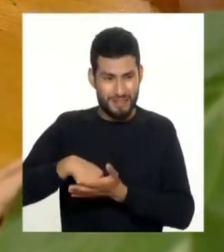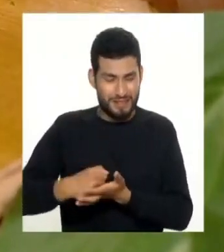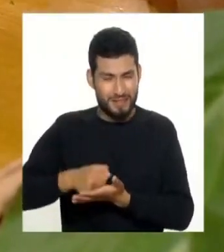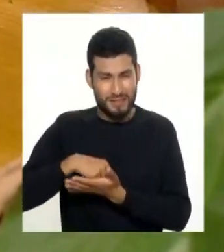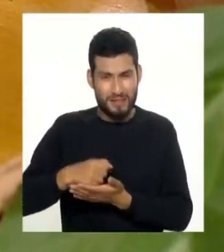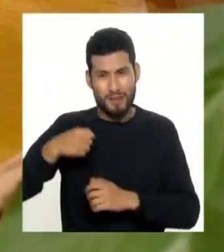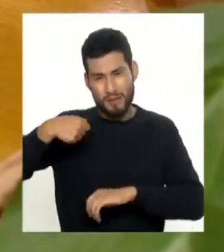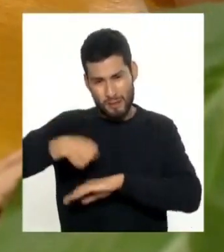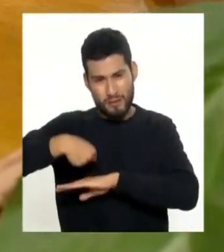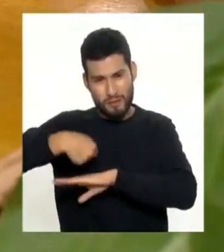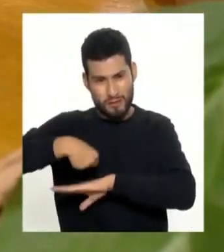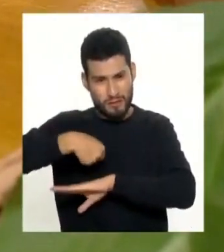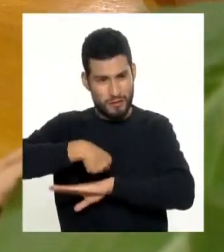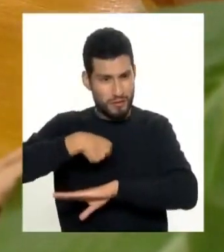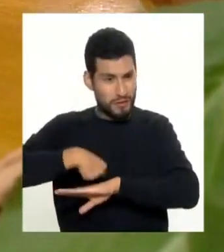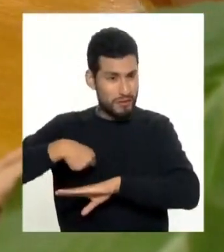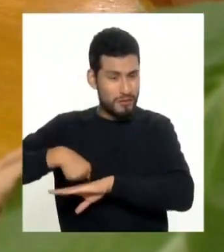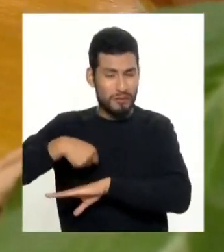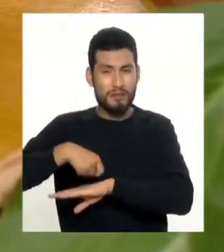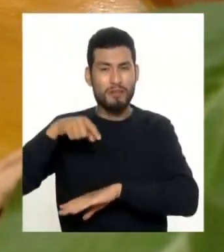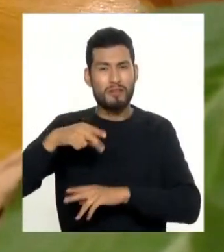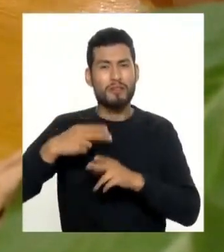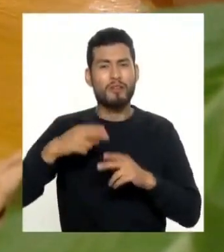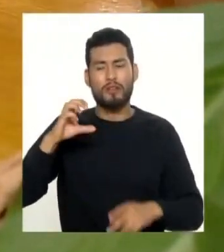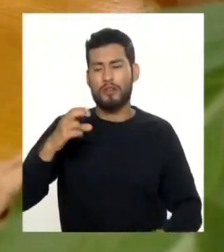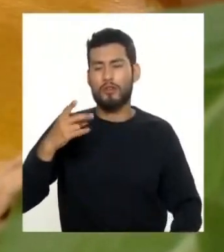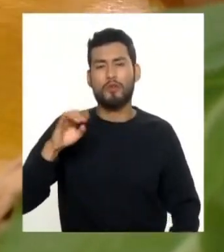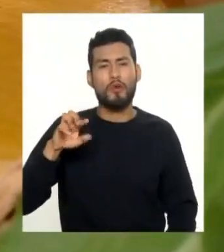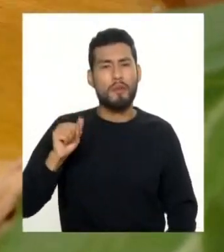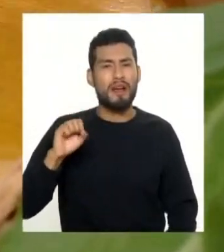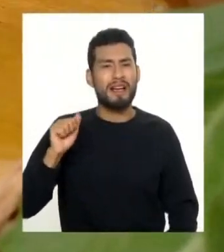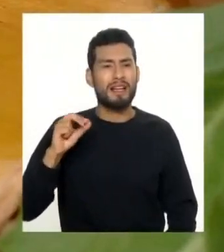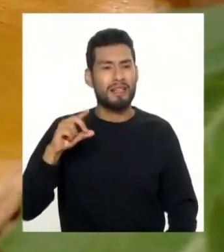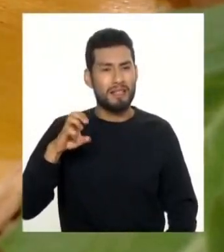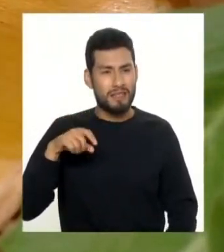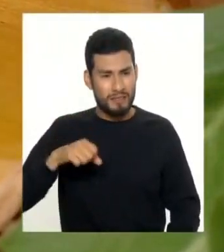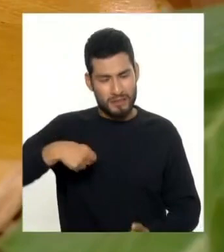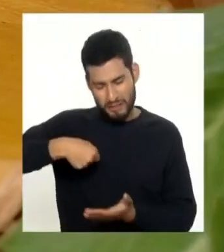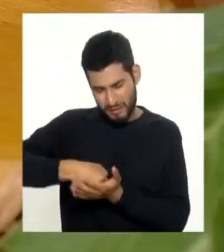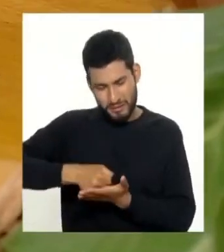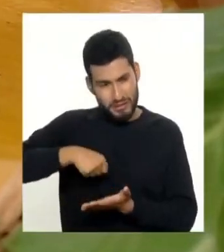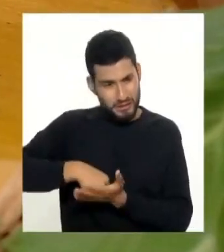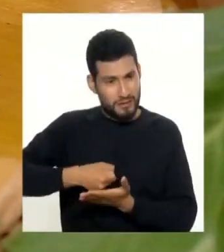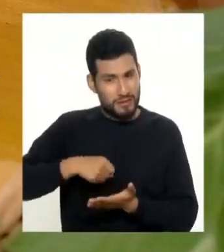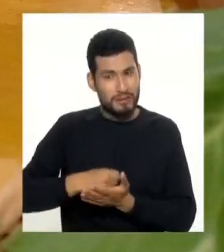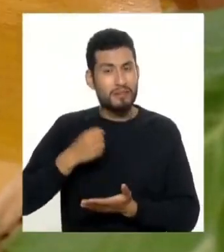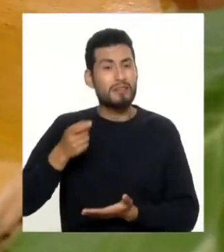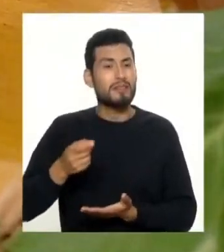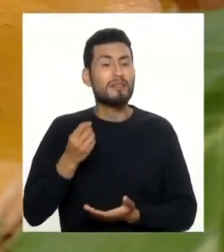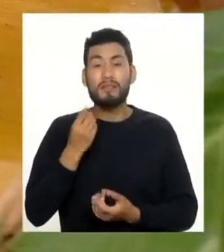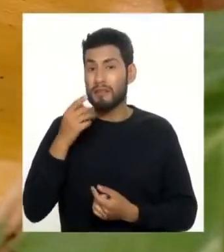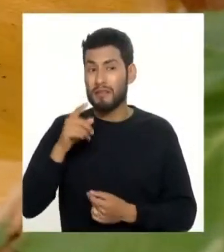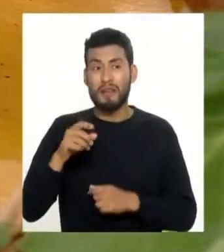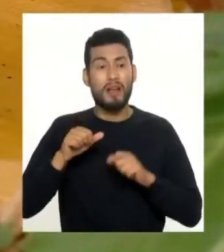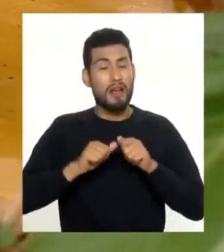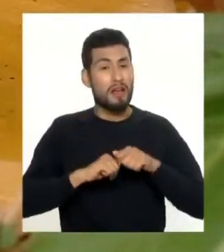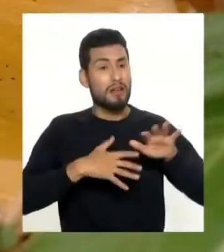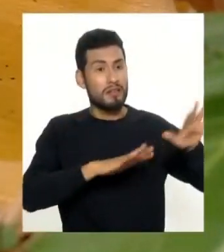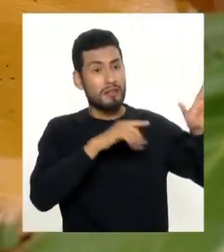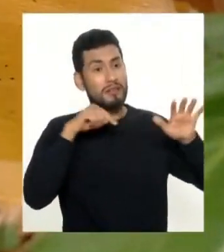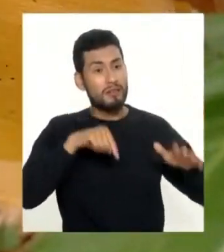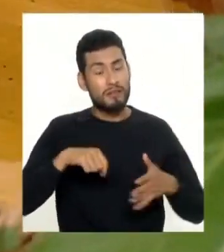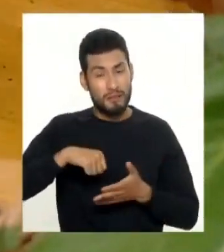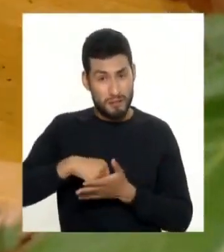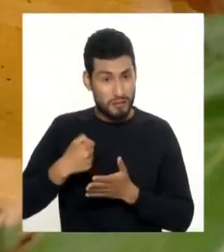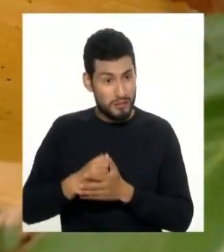presionando precisamente el chupasangre o Enotera rosea, no se olvide, chupasangre, una planta altoandina y que